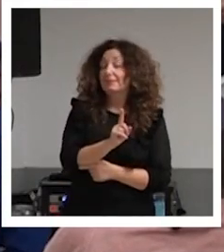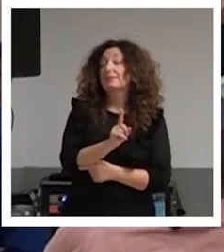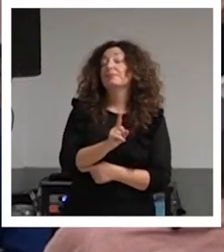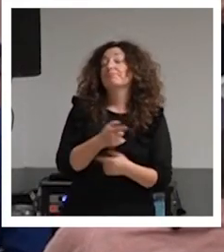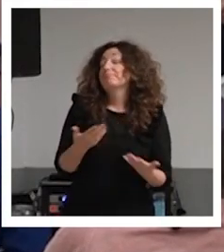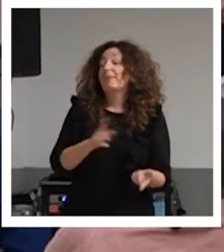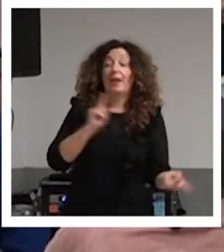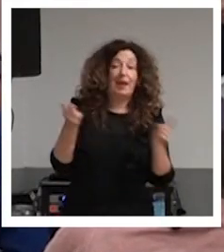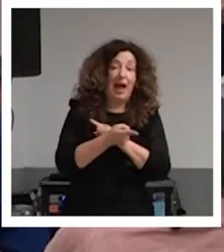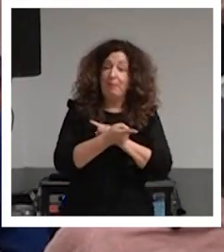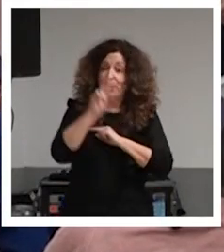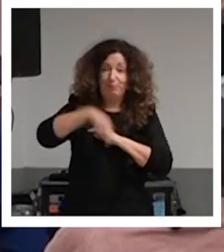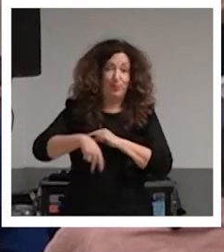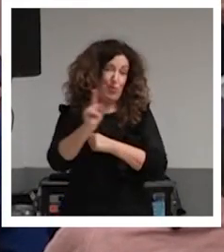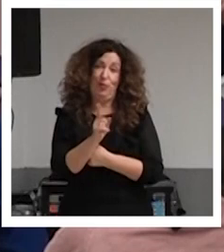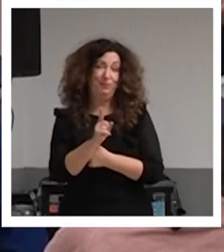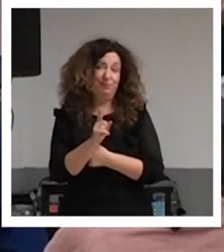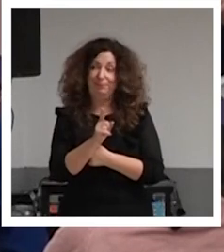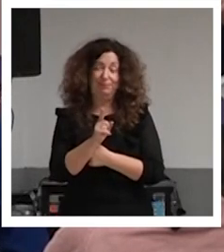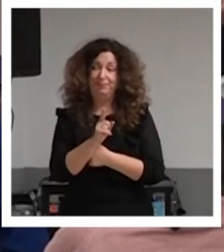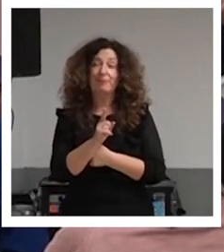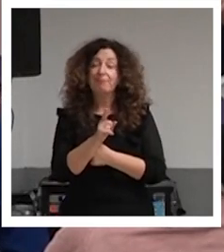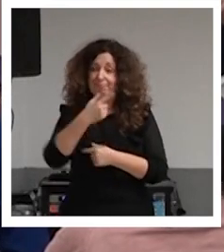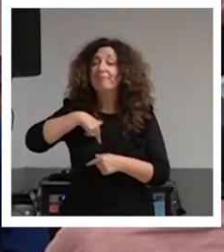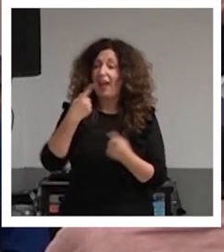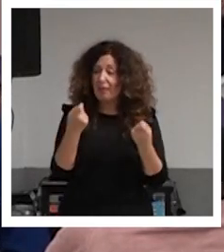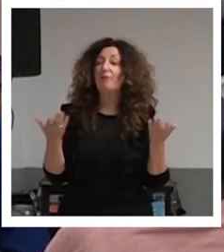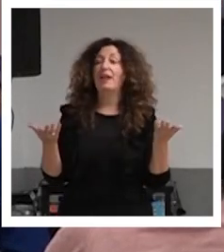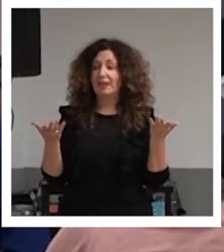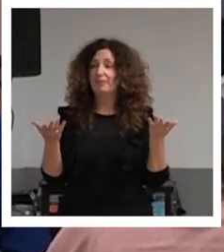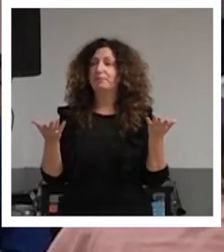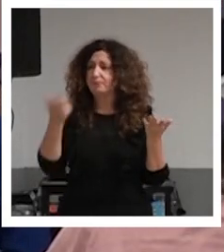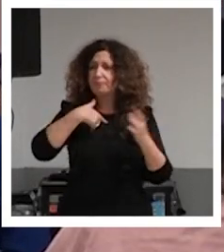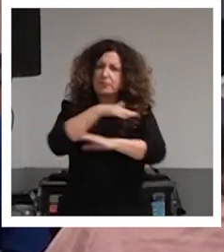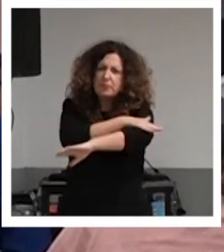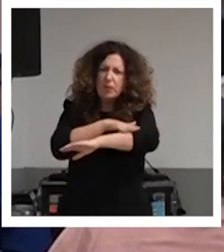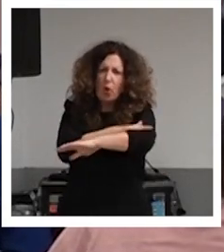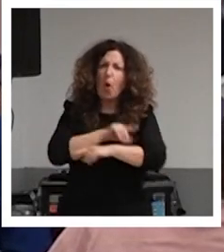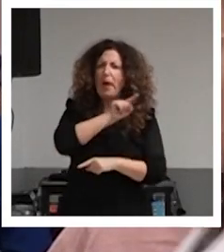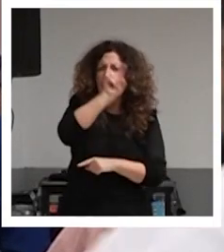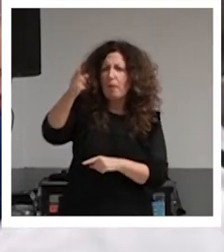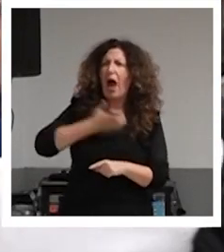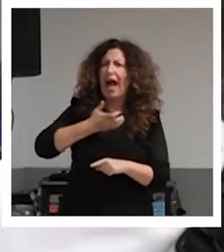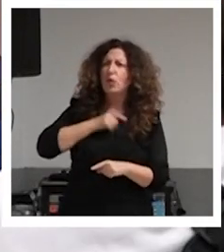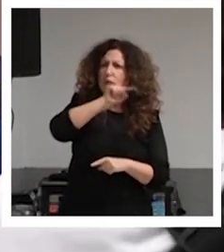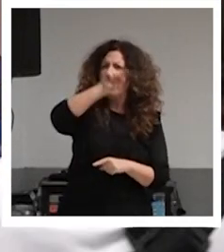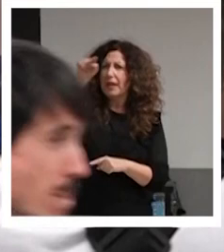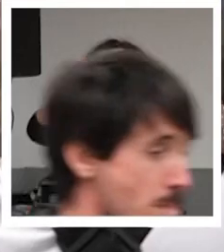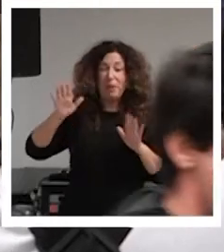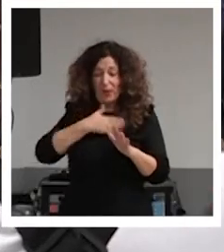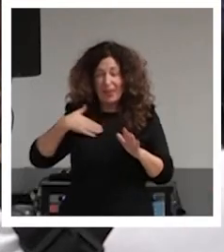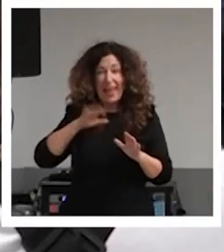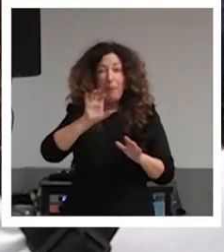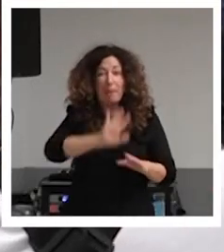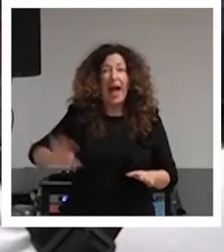un cambio electoral y nos hace falta decir tenemos gobernamos en muchos ayuntamientos pero si queremos cambiar la realidad